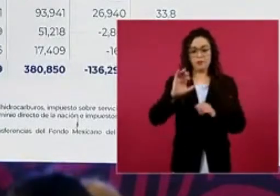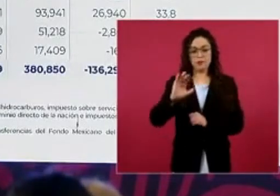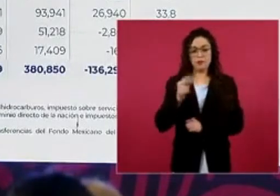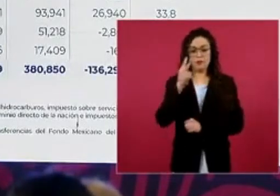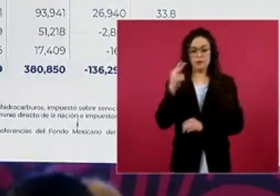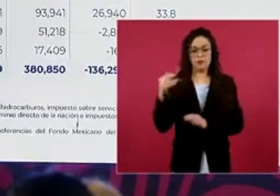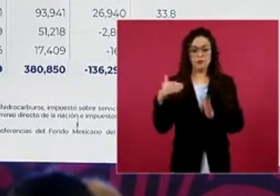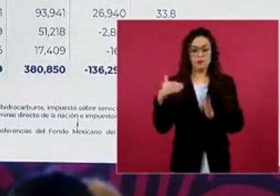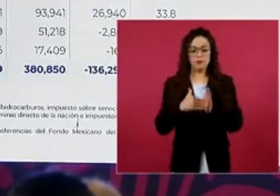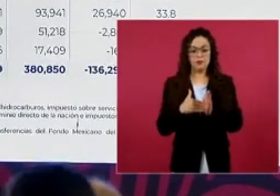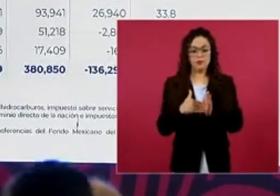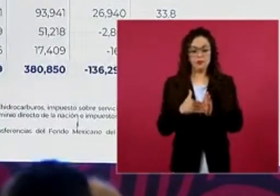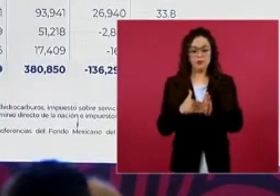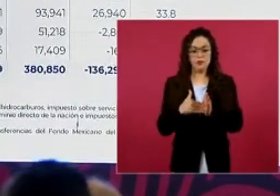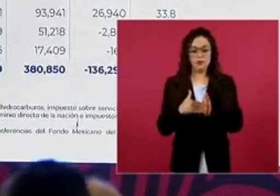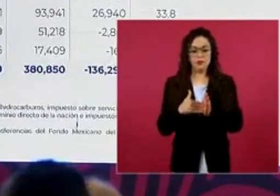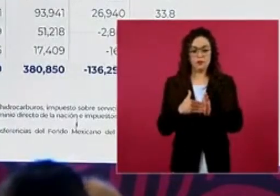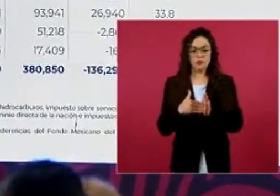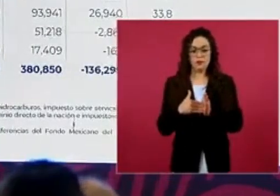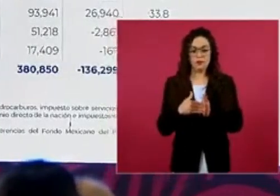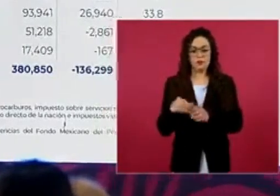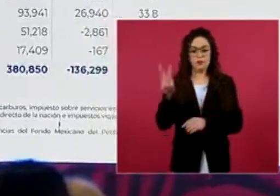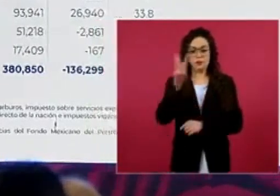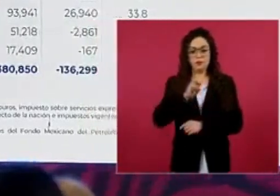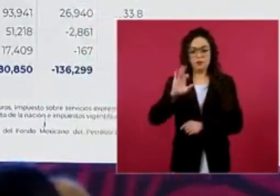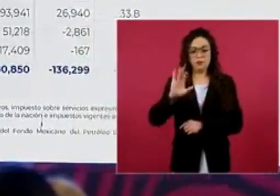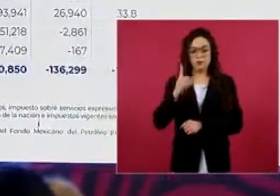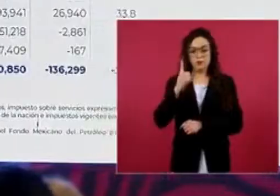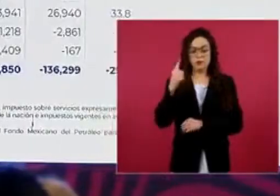3.652.000. Son